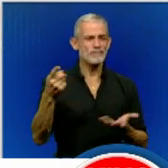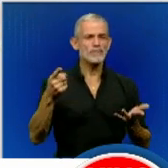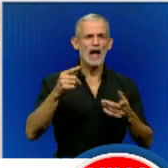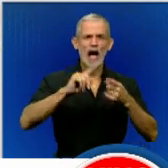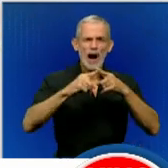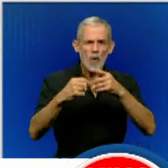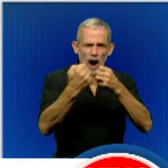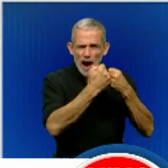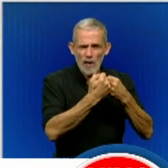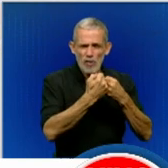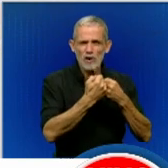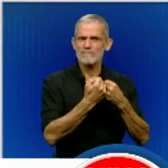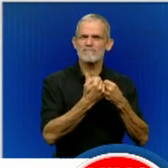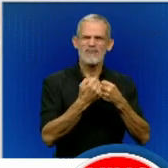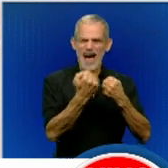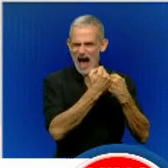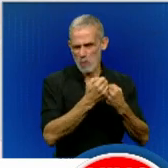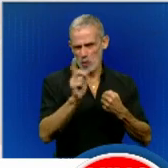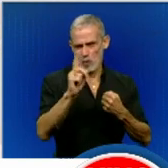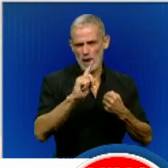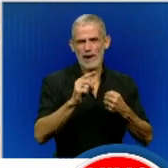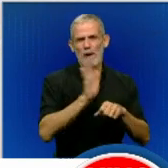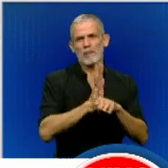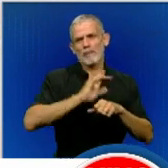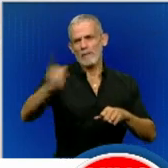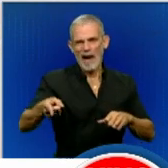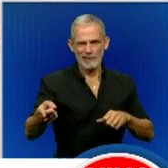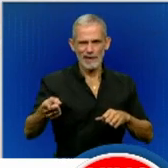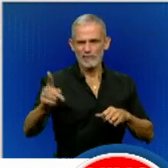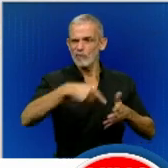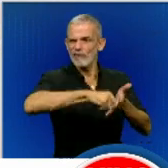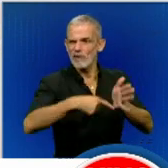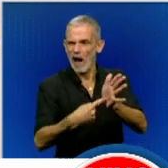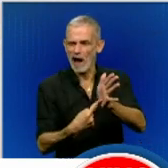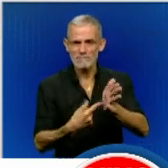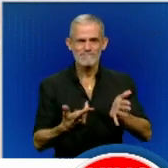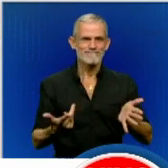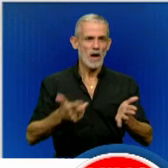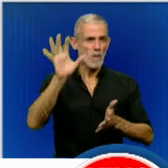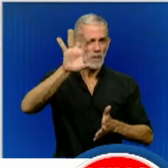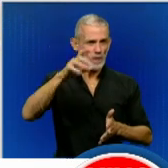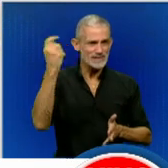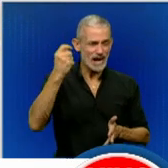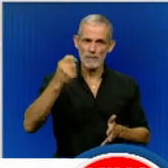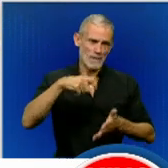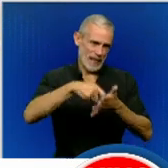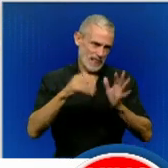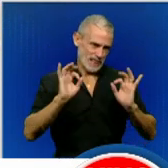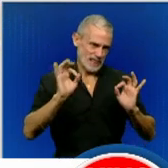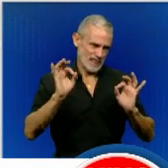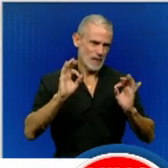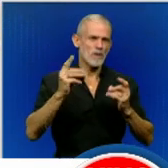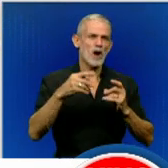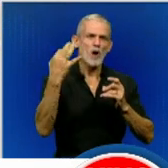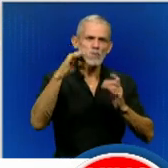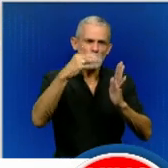era no era un consenso sino que era una imposición y la provincia de la pampa no lo firmo porque entre las obligaciones